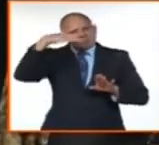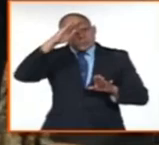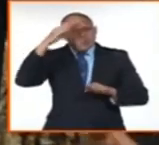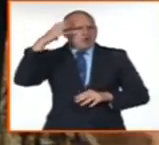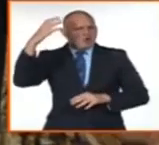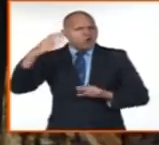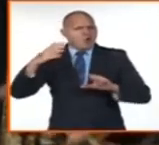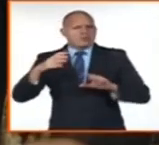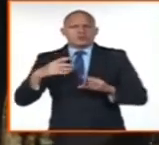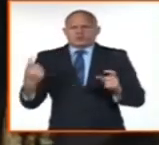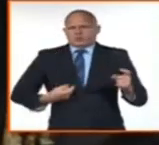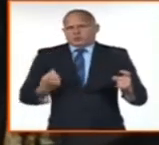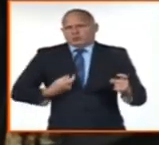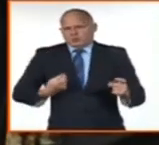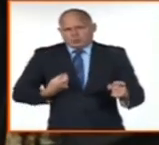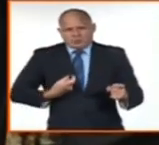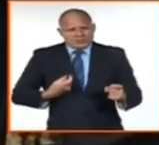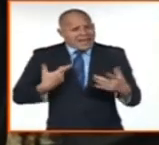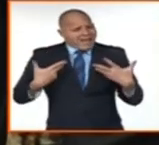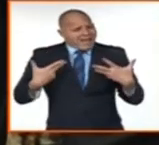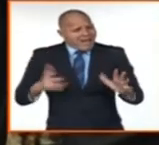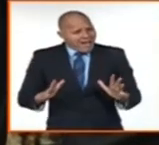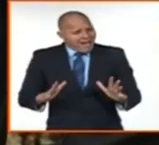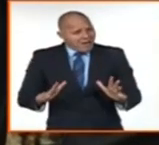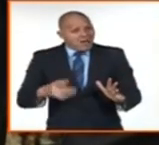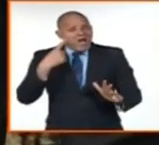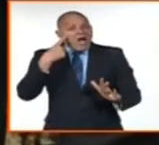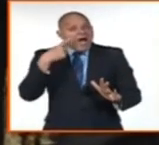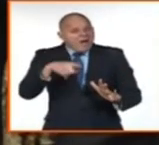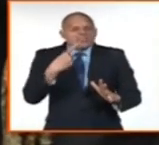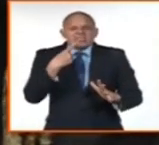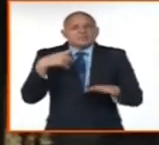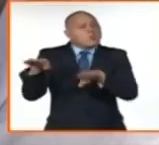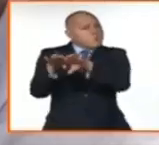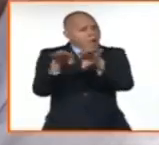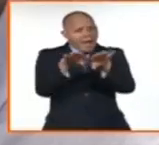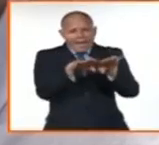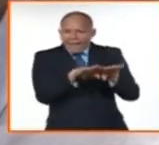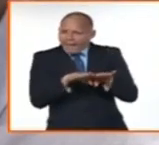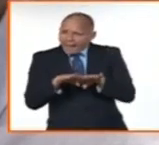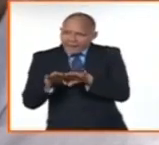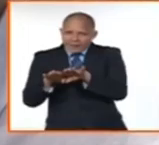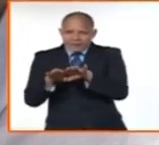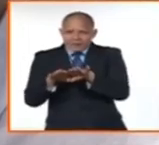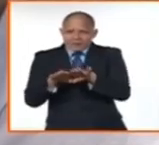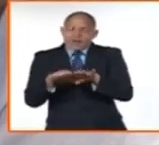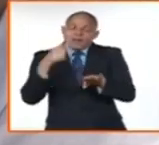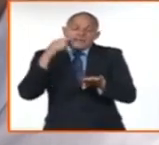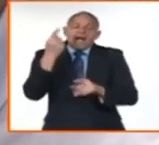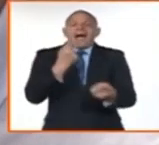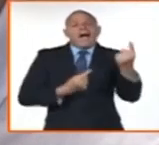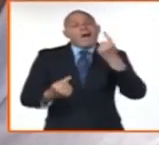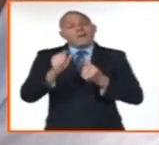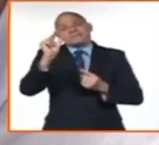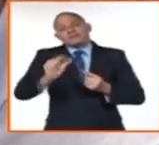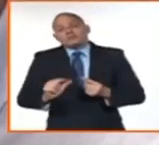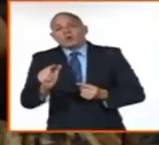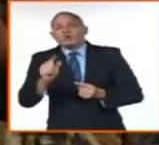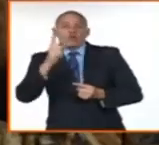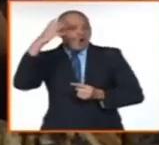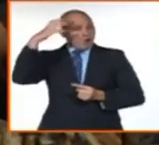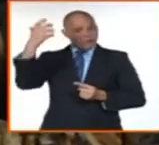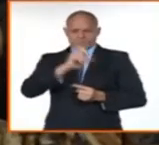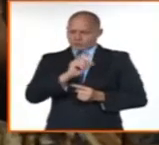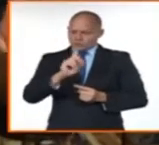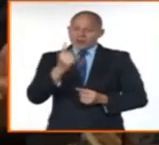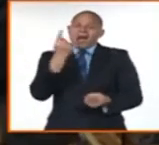discriminación racial tal vez más que cualquier otro país del mundo. Ahora, sin embargo, nos tratan de vivir con ese tema. ¿Cuál fue una de las singularidades de la